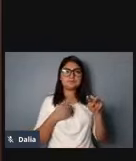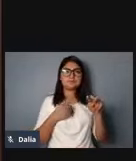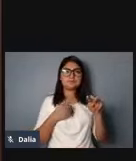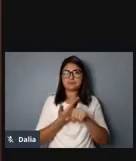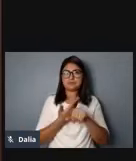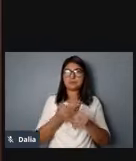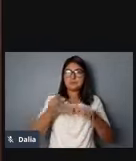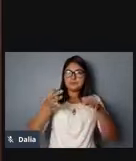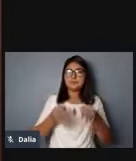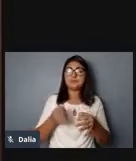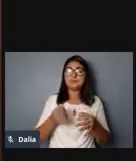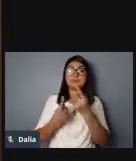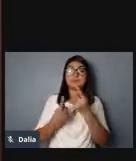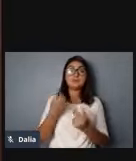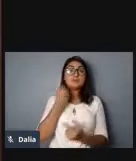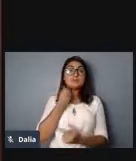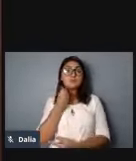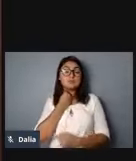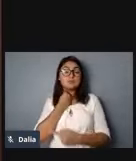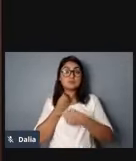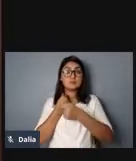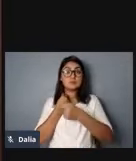cosas maravillosas, ¿no?